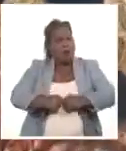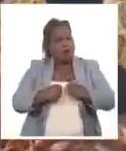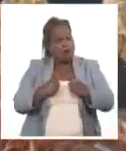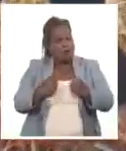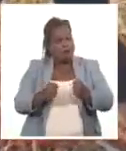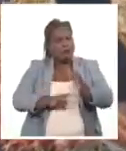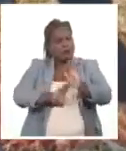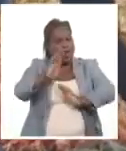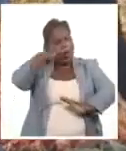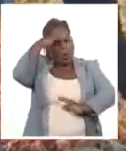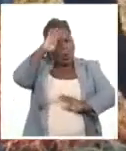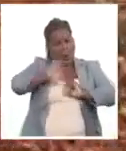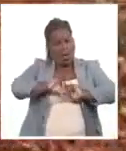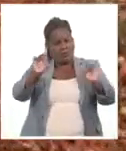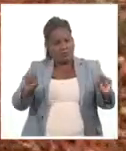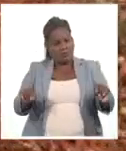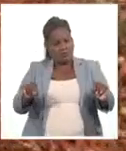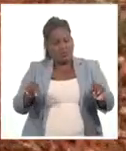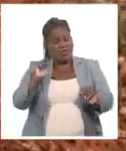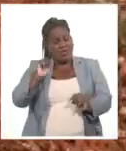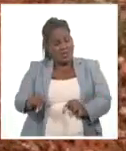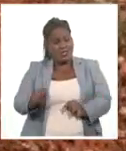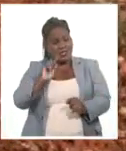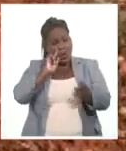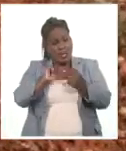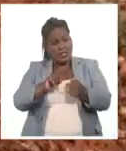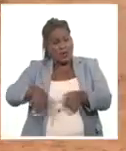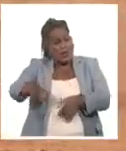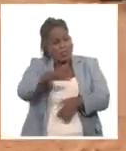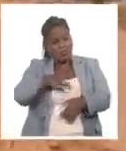el país, que es, al final, el desarrollo de todos.